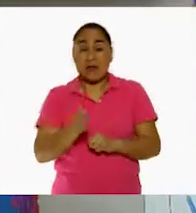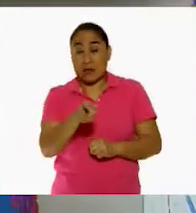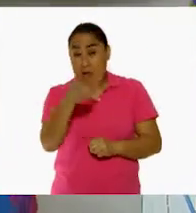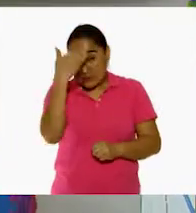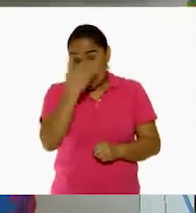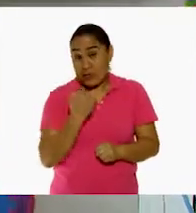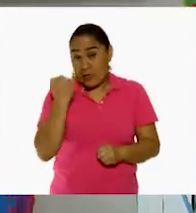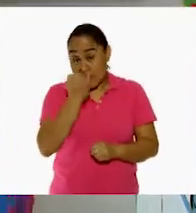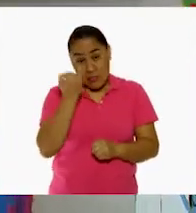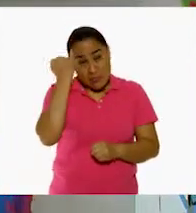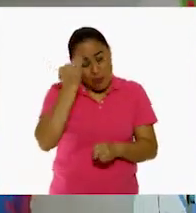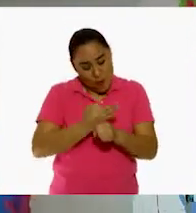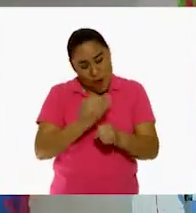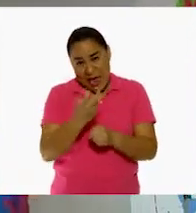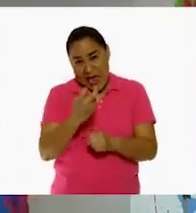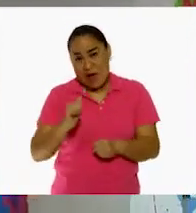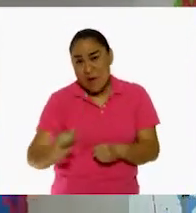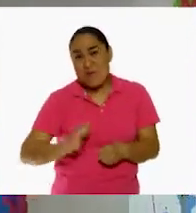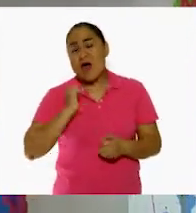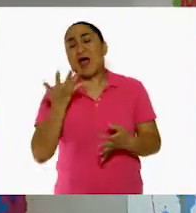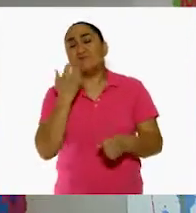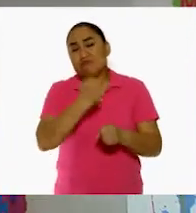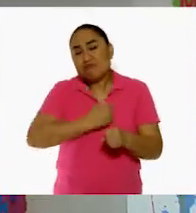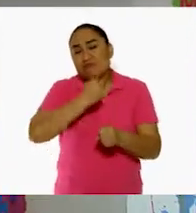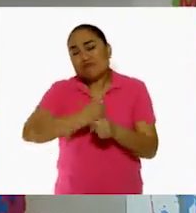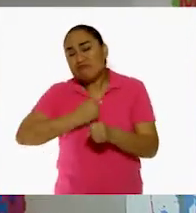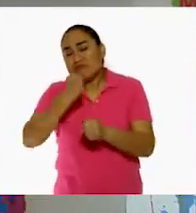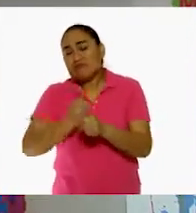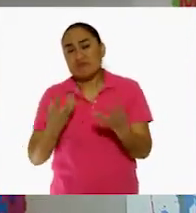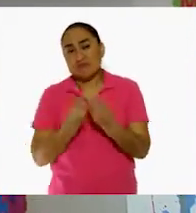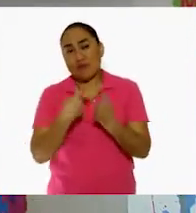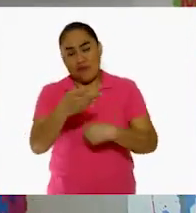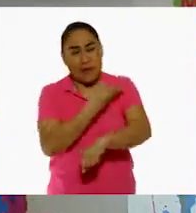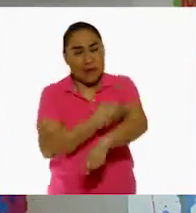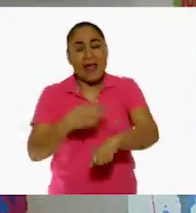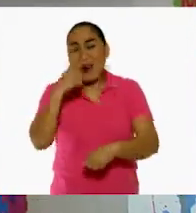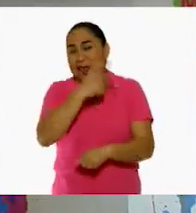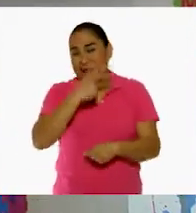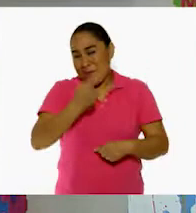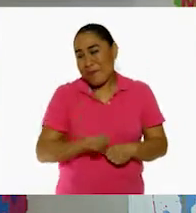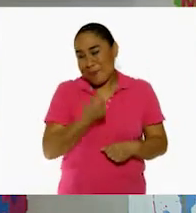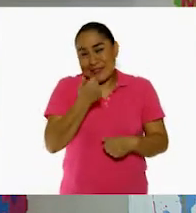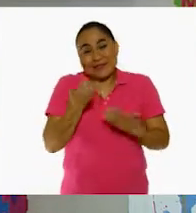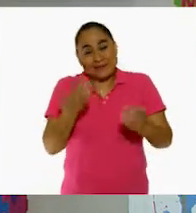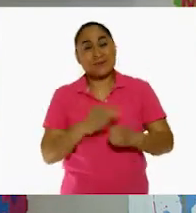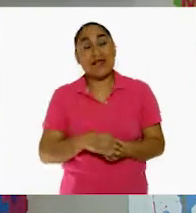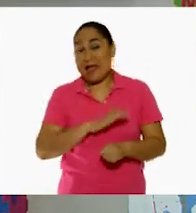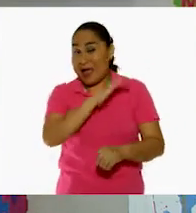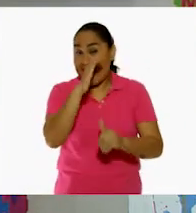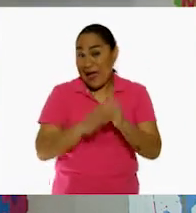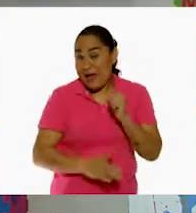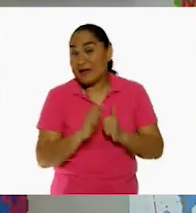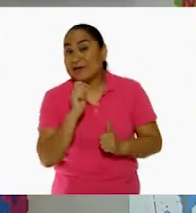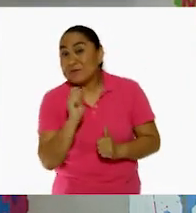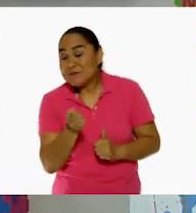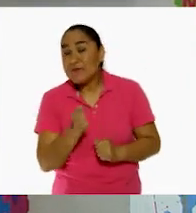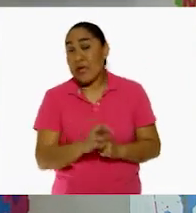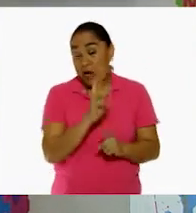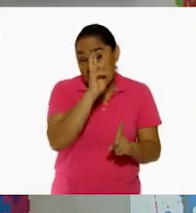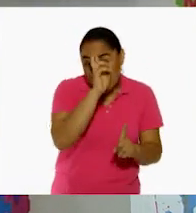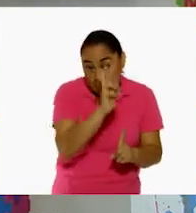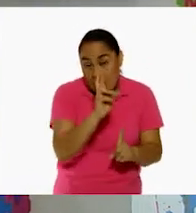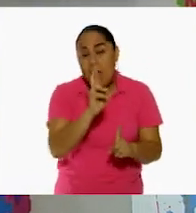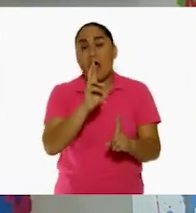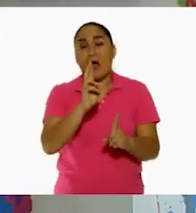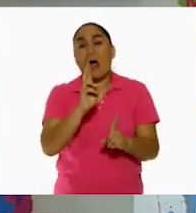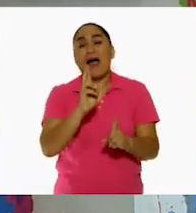indígena, aprovecha también este momento para practicarla y platica con tu familia en tu lengua materna. Hasta aquí terminamos La Dignidad en